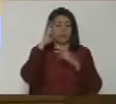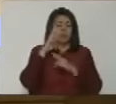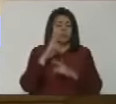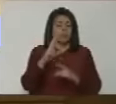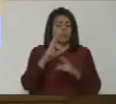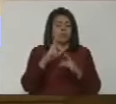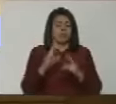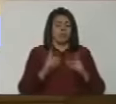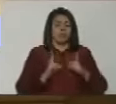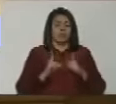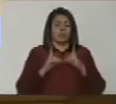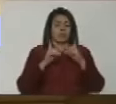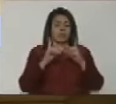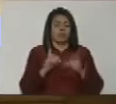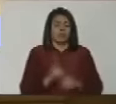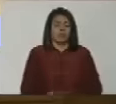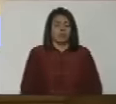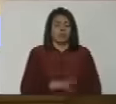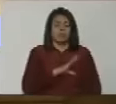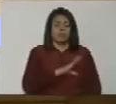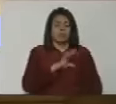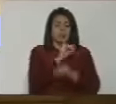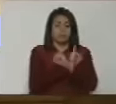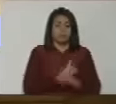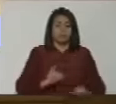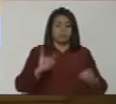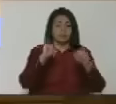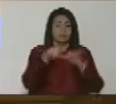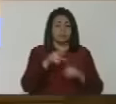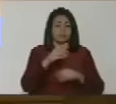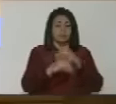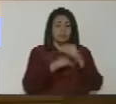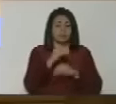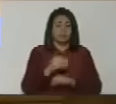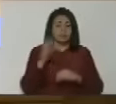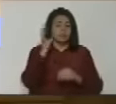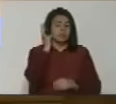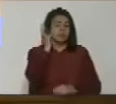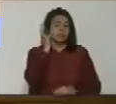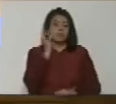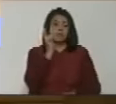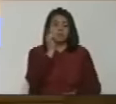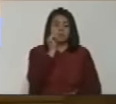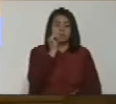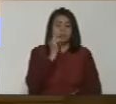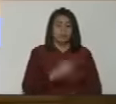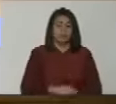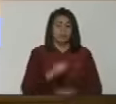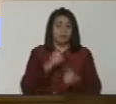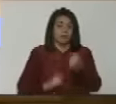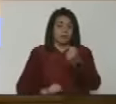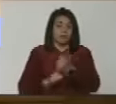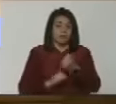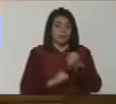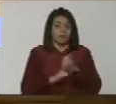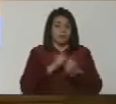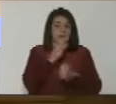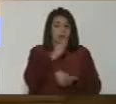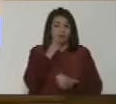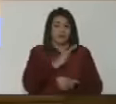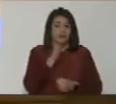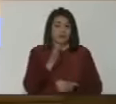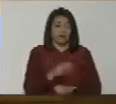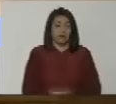respeto a la dignidad y a la autonomía de estas mujeres y hombres en favor de